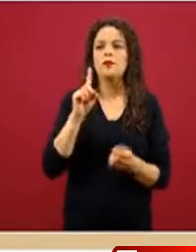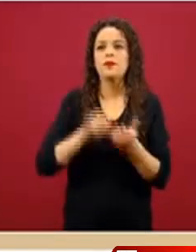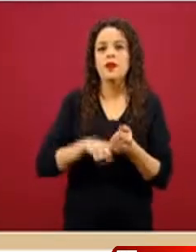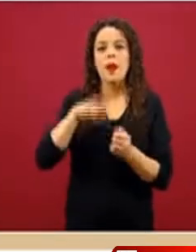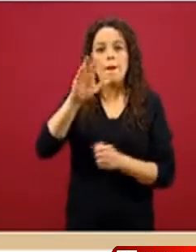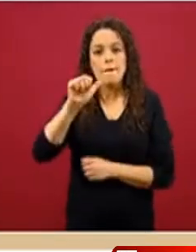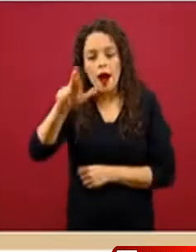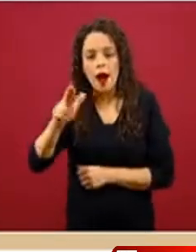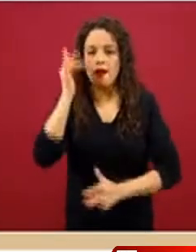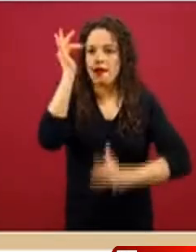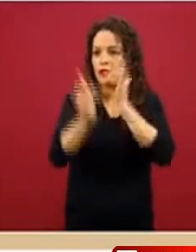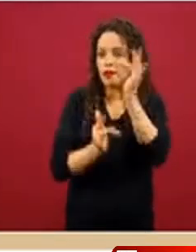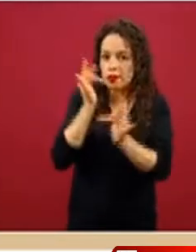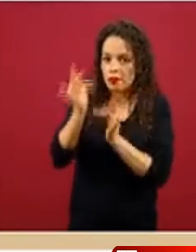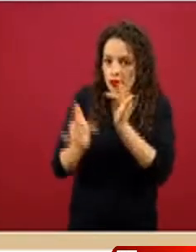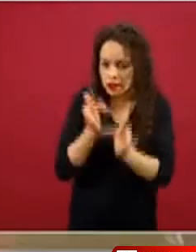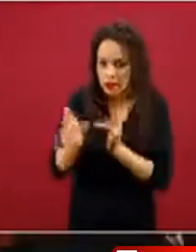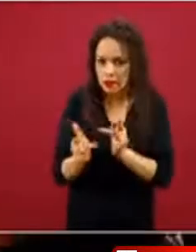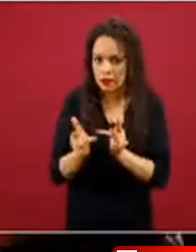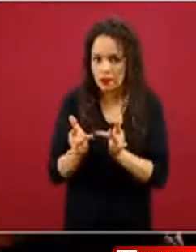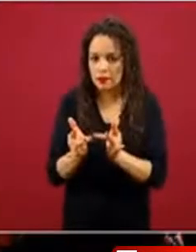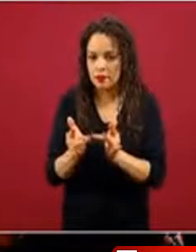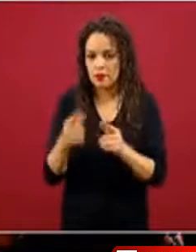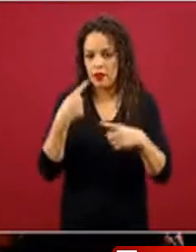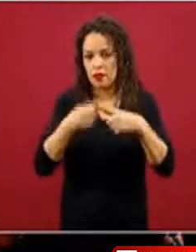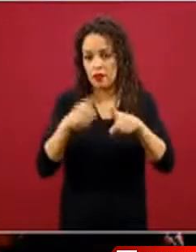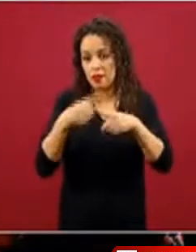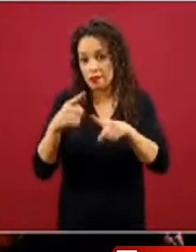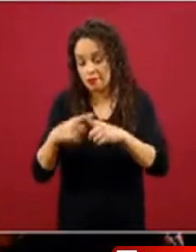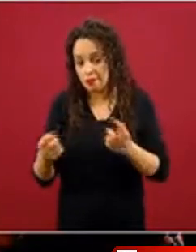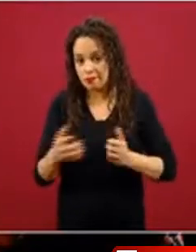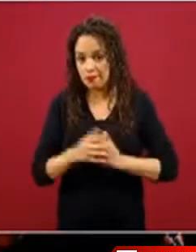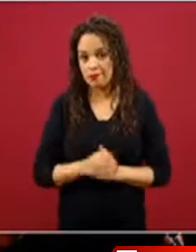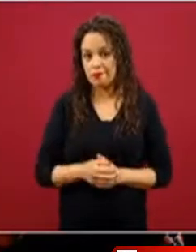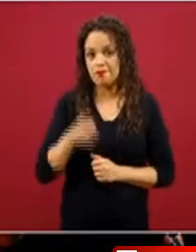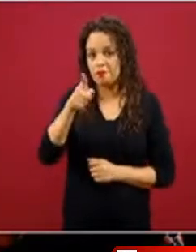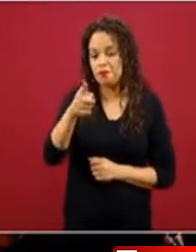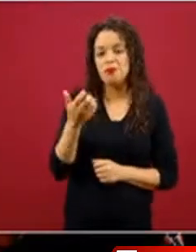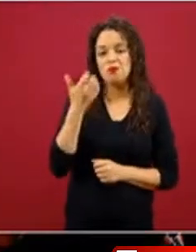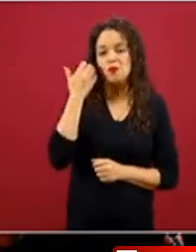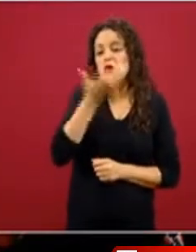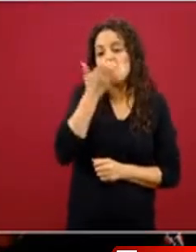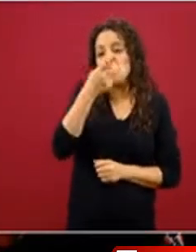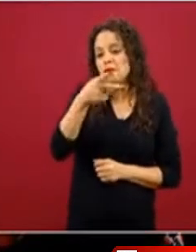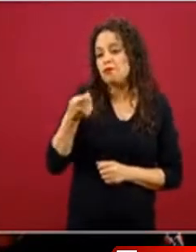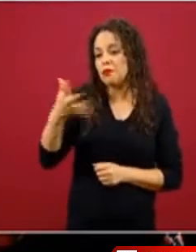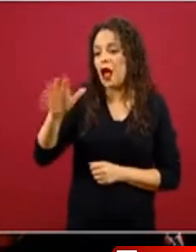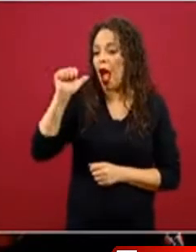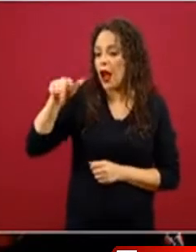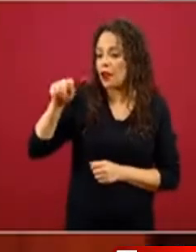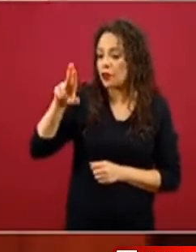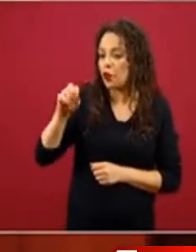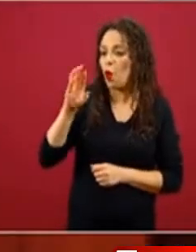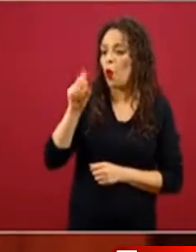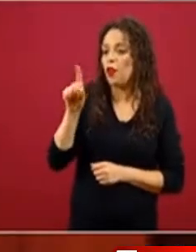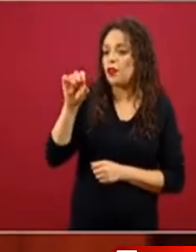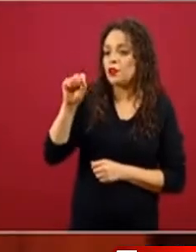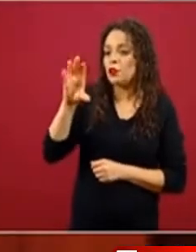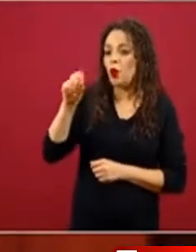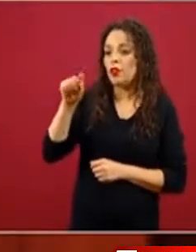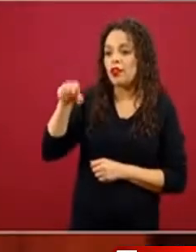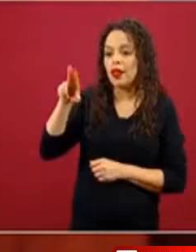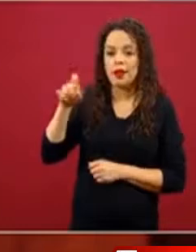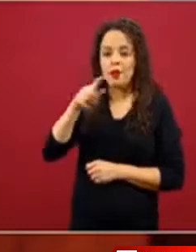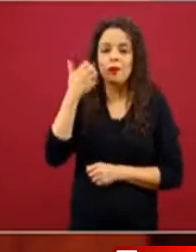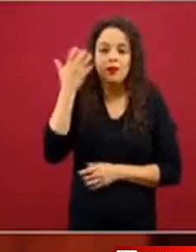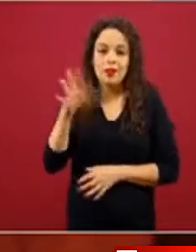bares, discotecas, antros o como se les denomine en la actualidad, están cerrados tanto en rojo